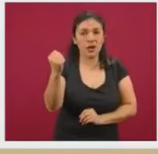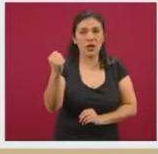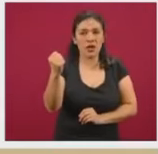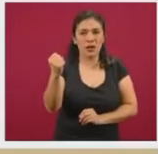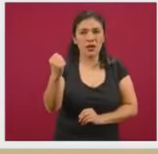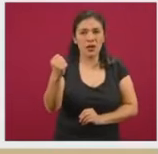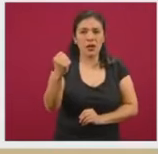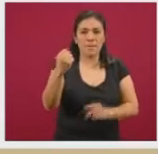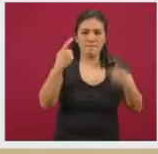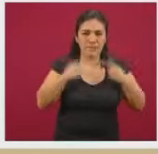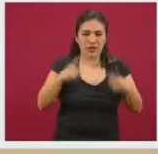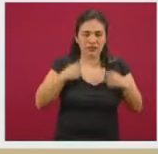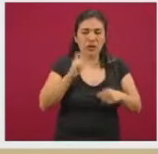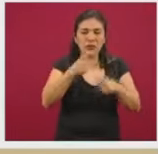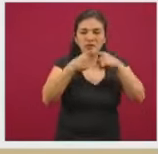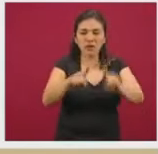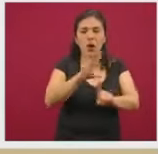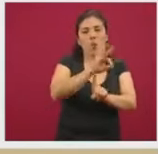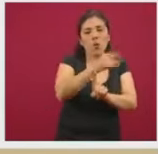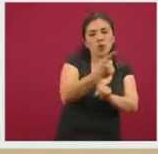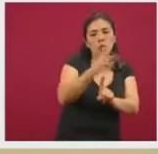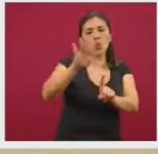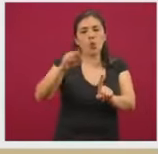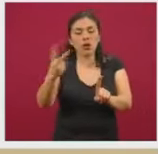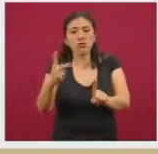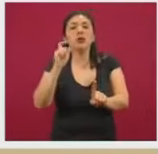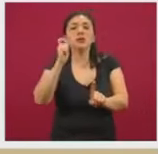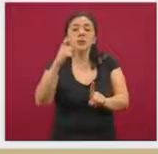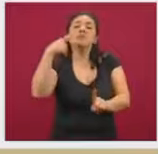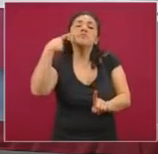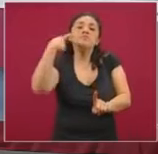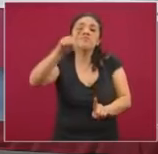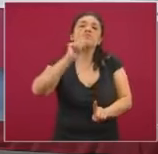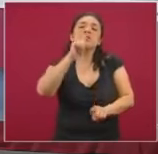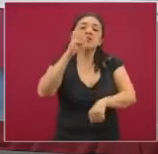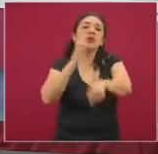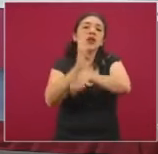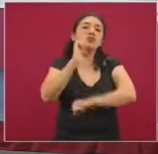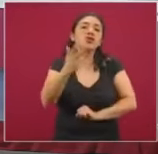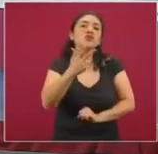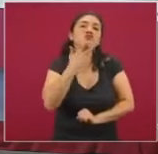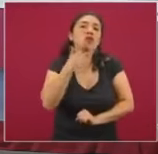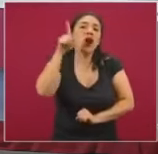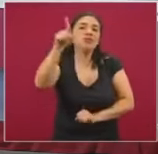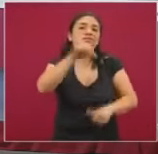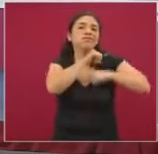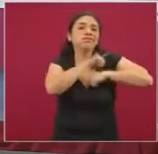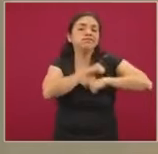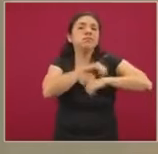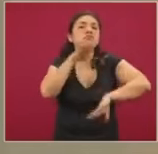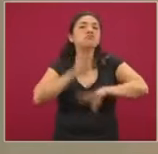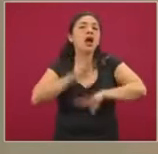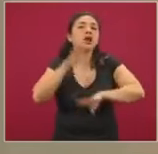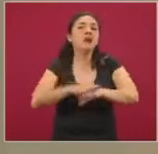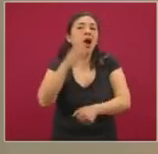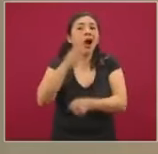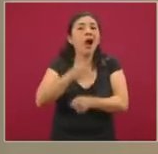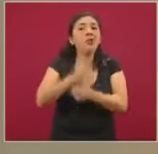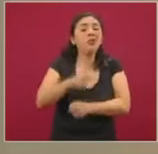de la 41 y la 42, lamentablemente pertenecen al estado de Chihuahua, que es el que está aportando de